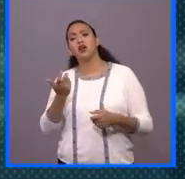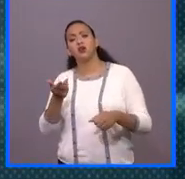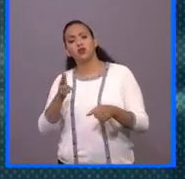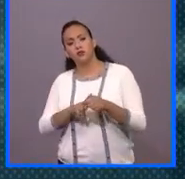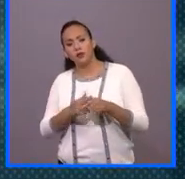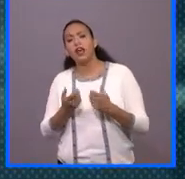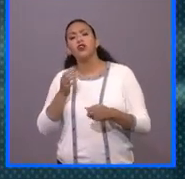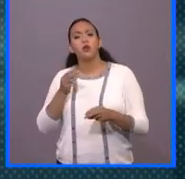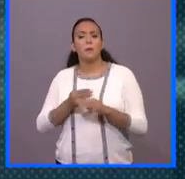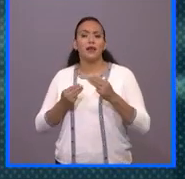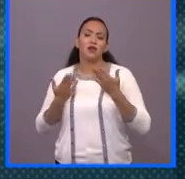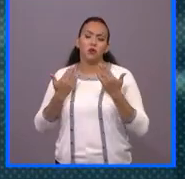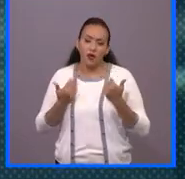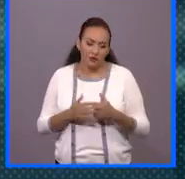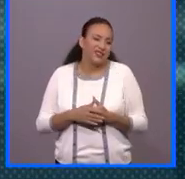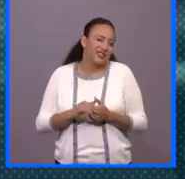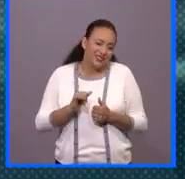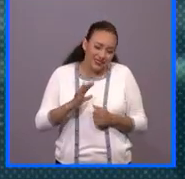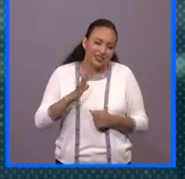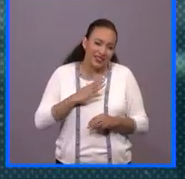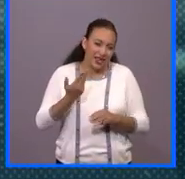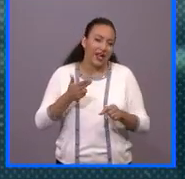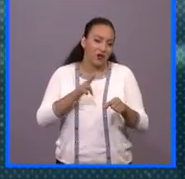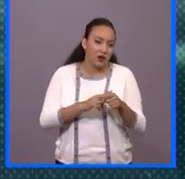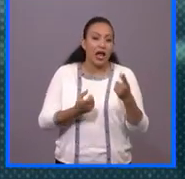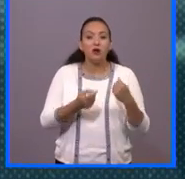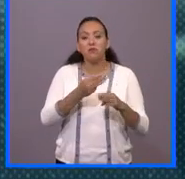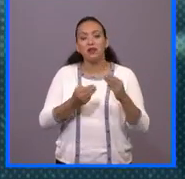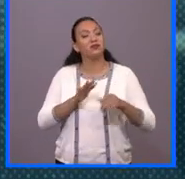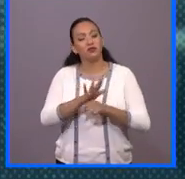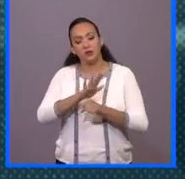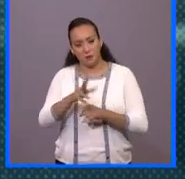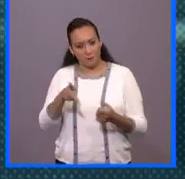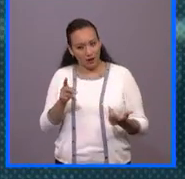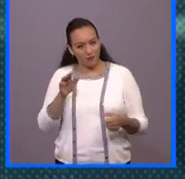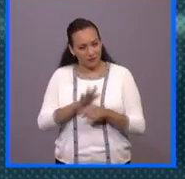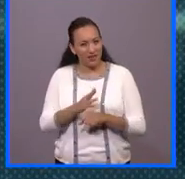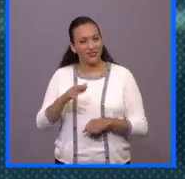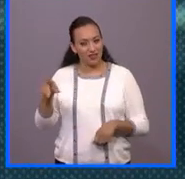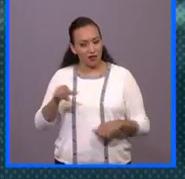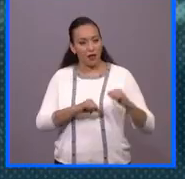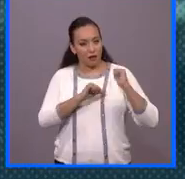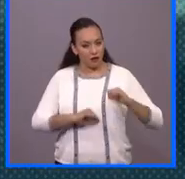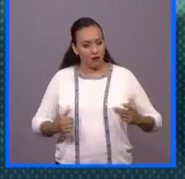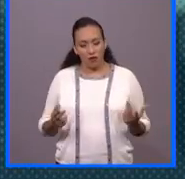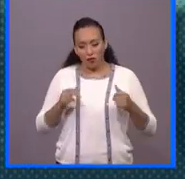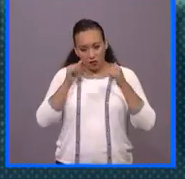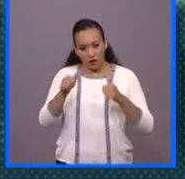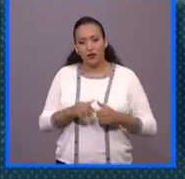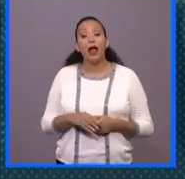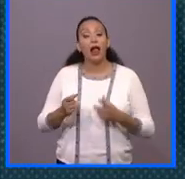hospitales deficientes. Sí, en cierto grado, pero responder a estos desafíos con